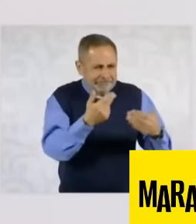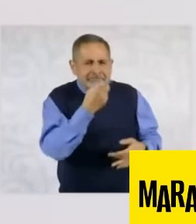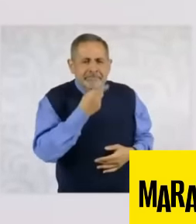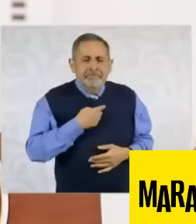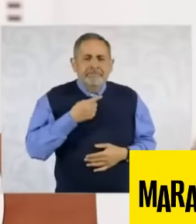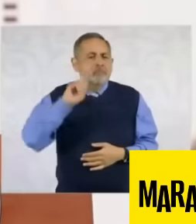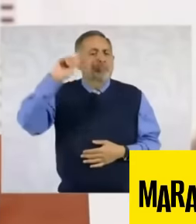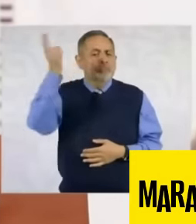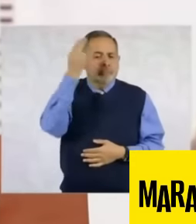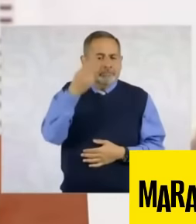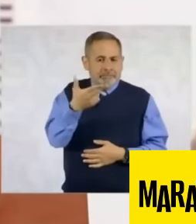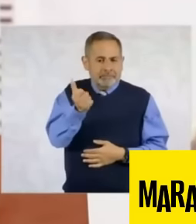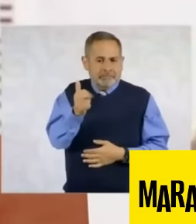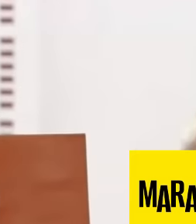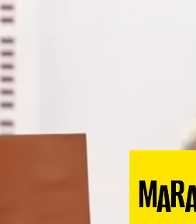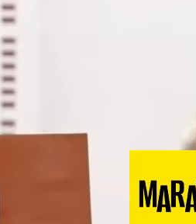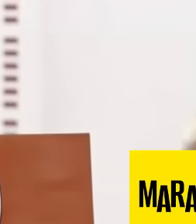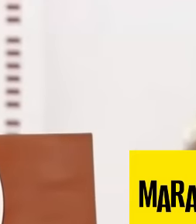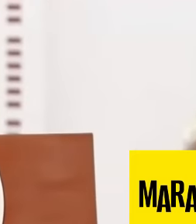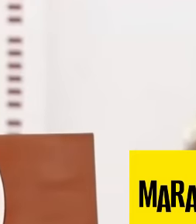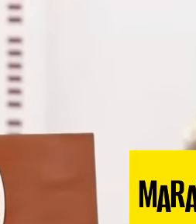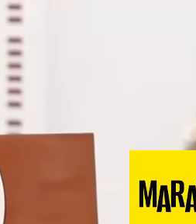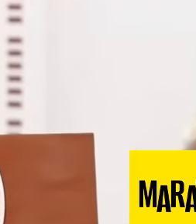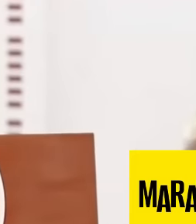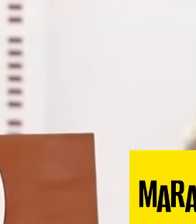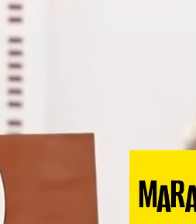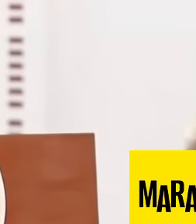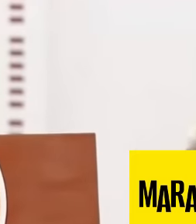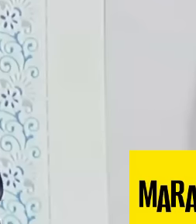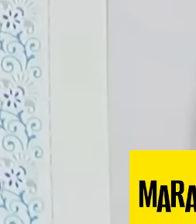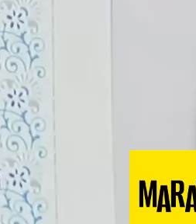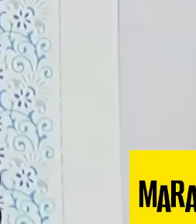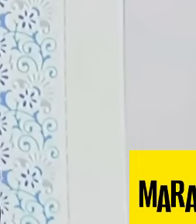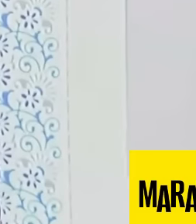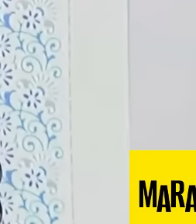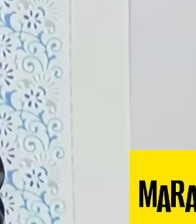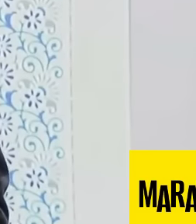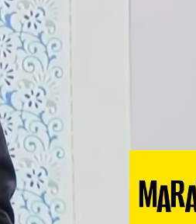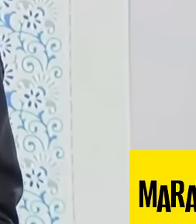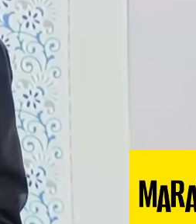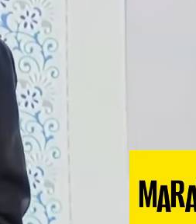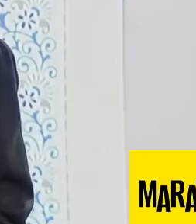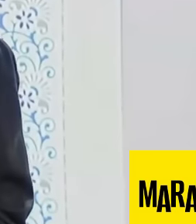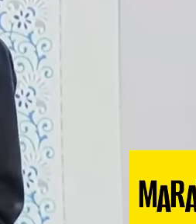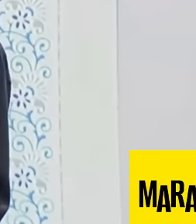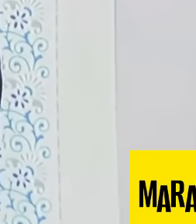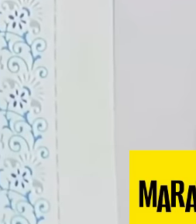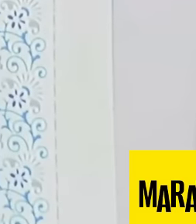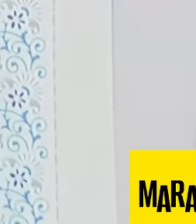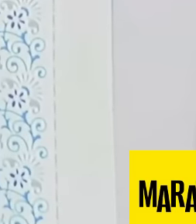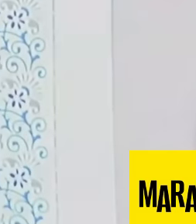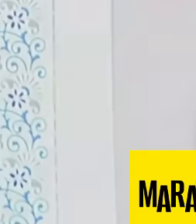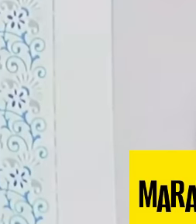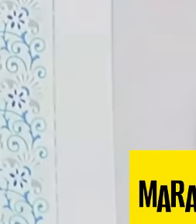opina de de que el QR no se abrió a si se r